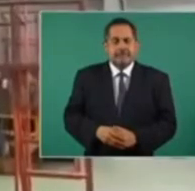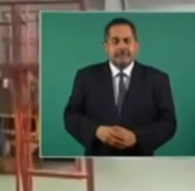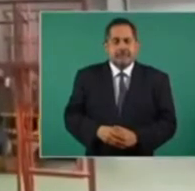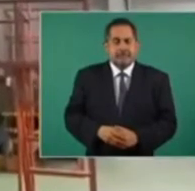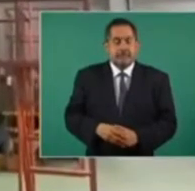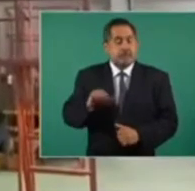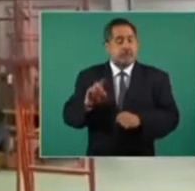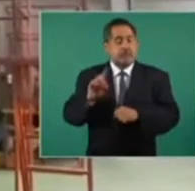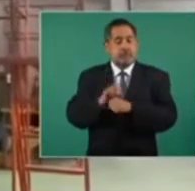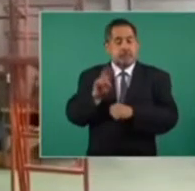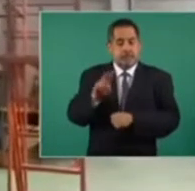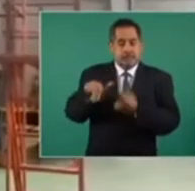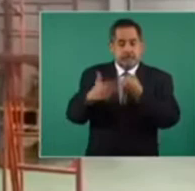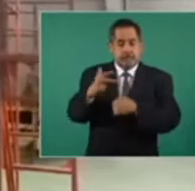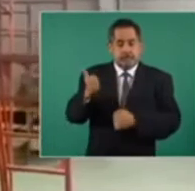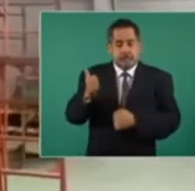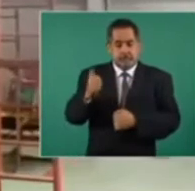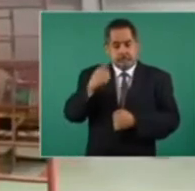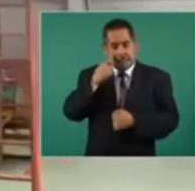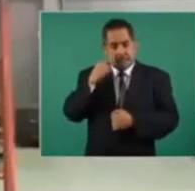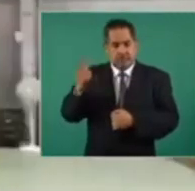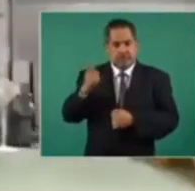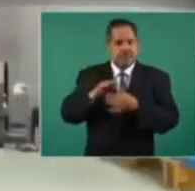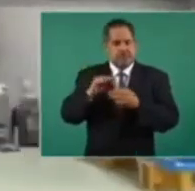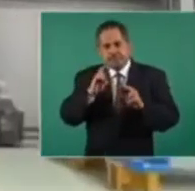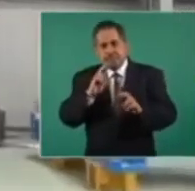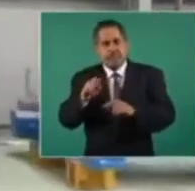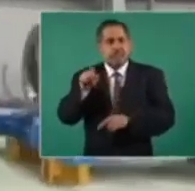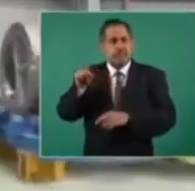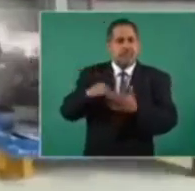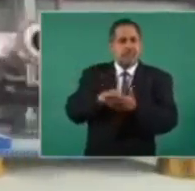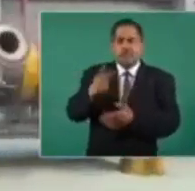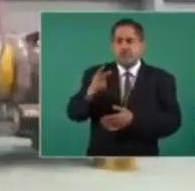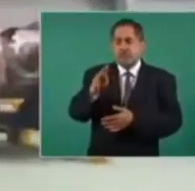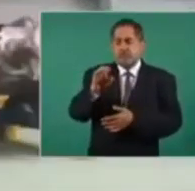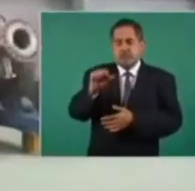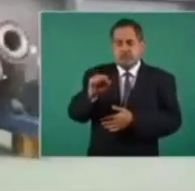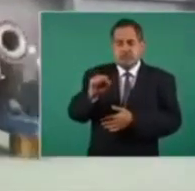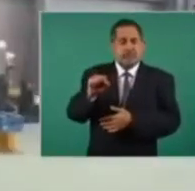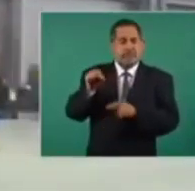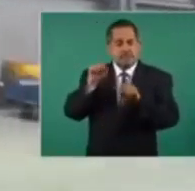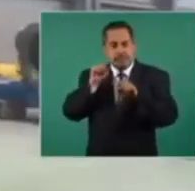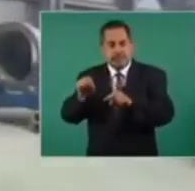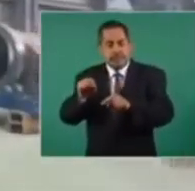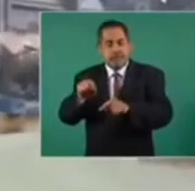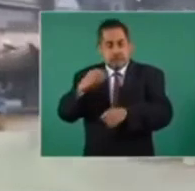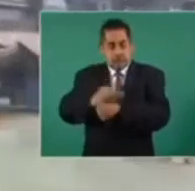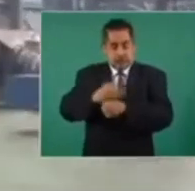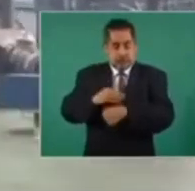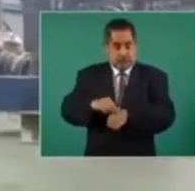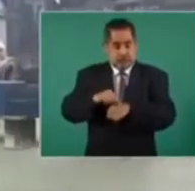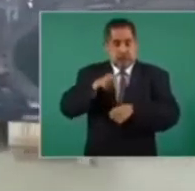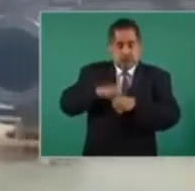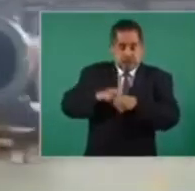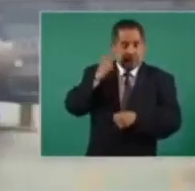Hoy es viernes 13 de agosto y vamos a mandar el reporte de Dos Bocas desde la ciudad de Pyeongtaek, en Corea, donde